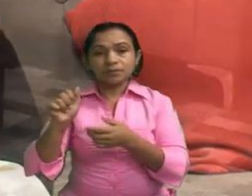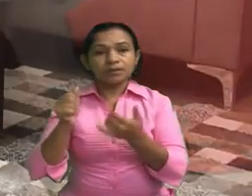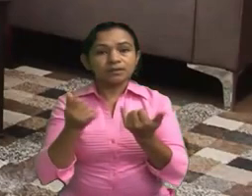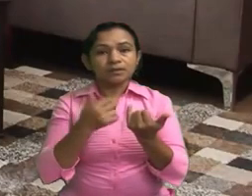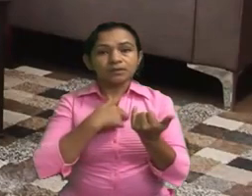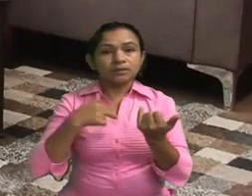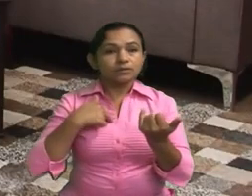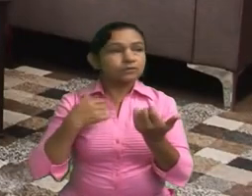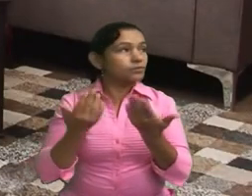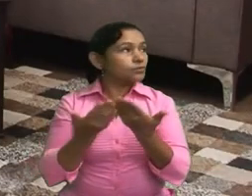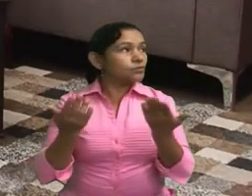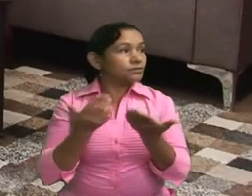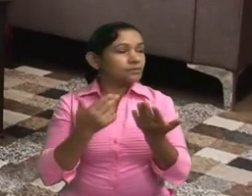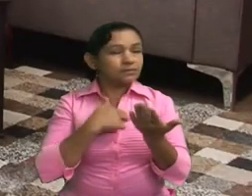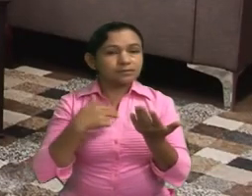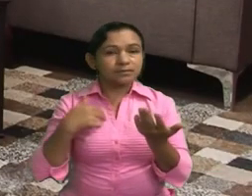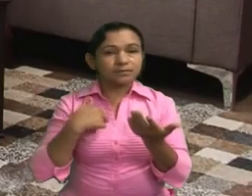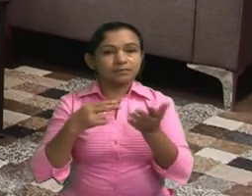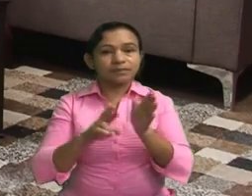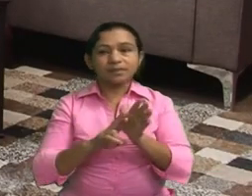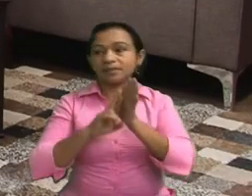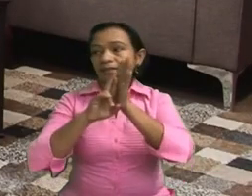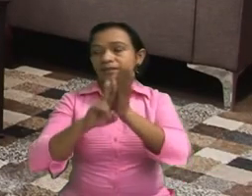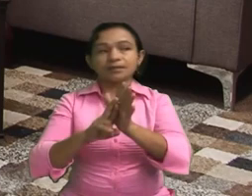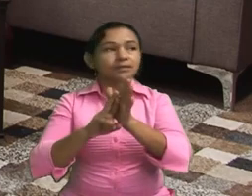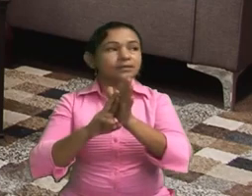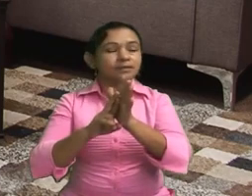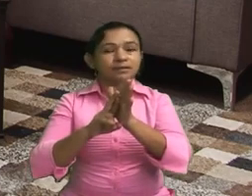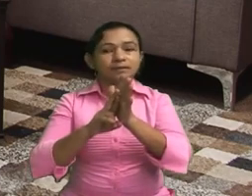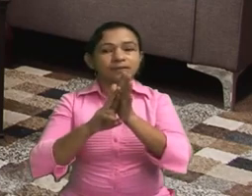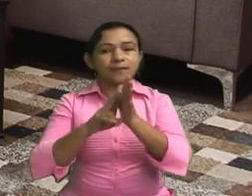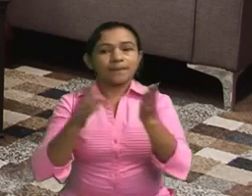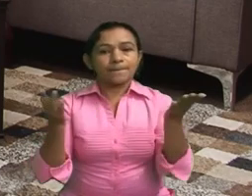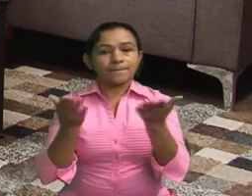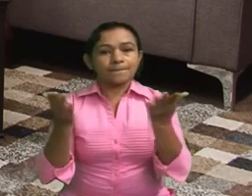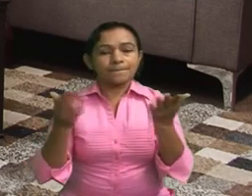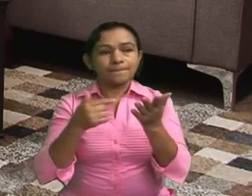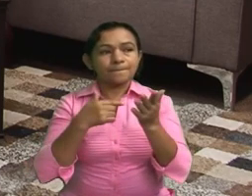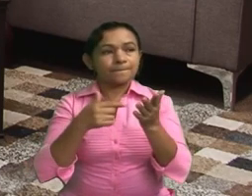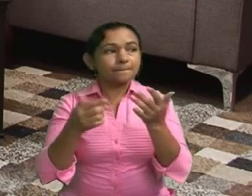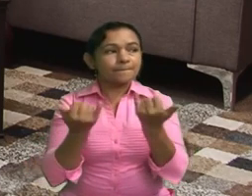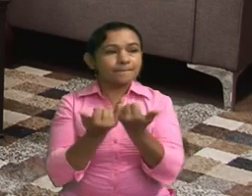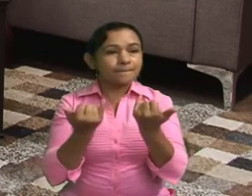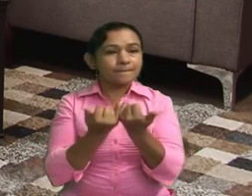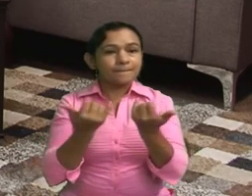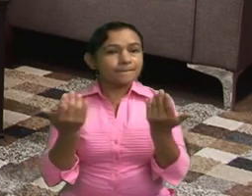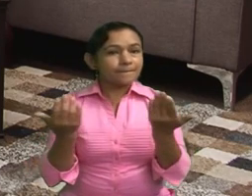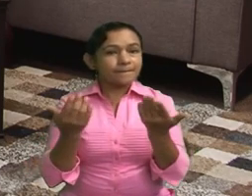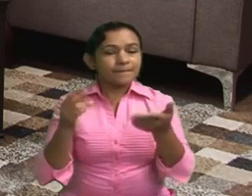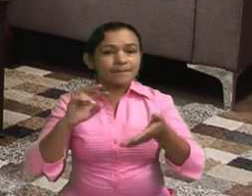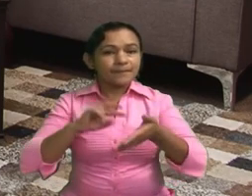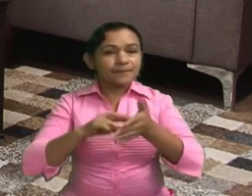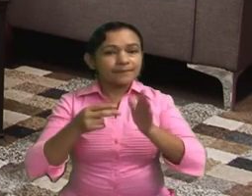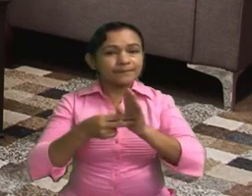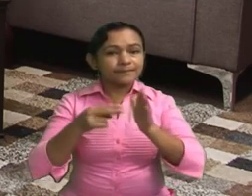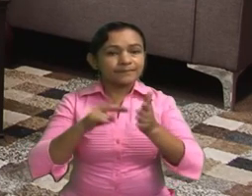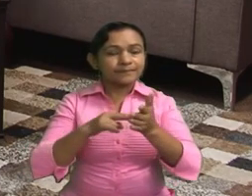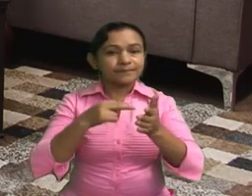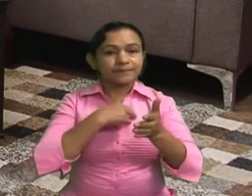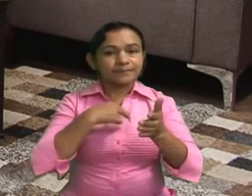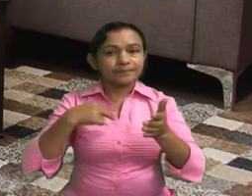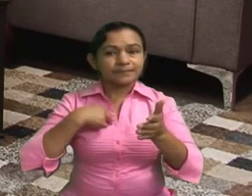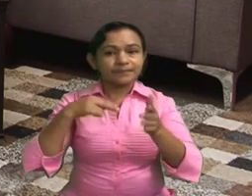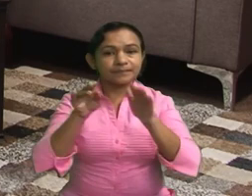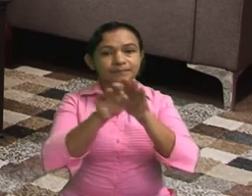es el que mayor representa en cantidades de especies en el sitio, ¿verdad? Entonces, hablando ya de